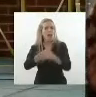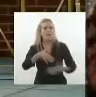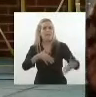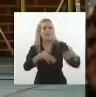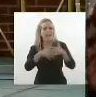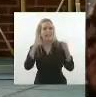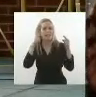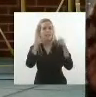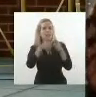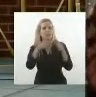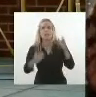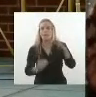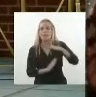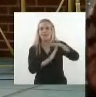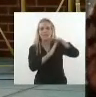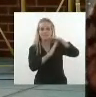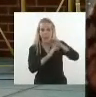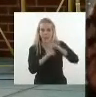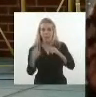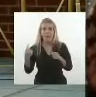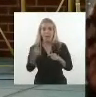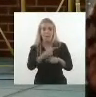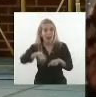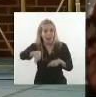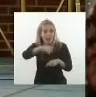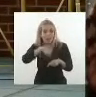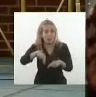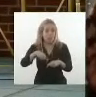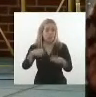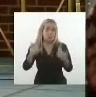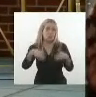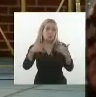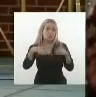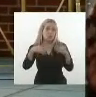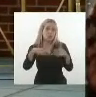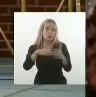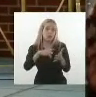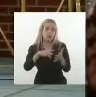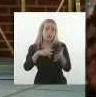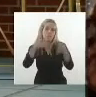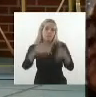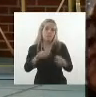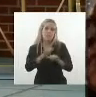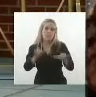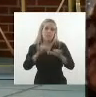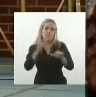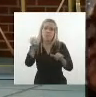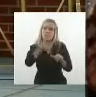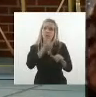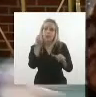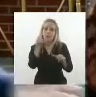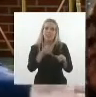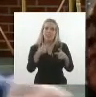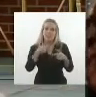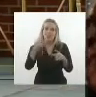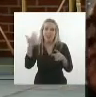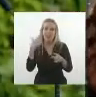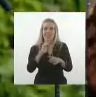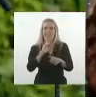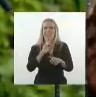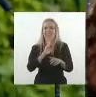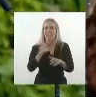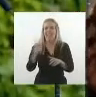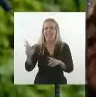las elecciones en la comunidad de madrid' nada más y nada menos en fin sánchez dijo que el mecanismo de